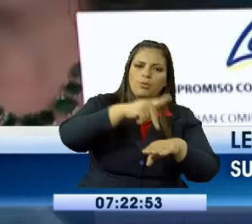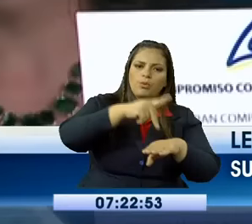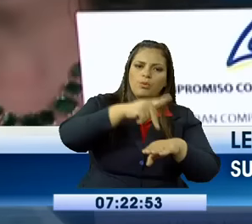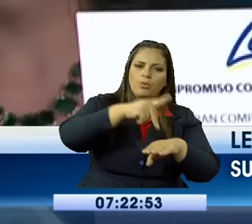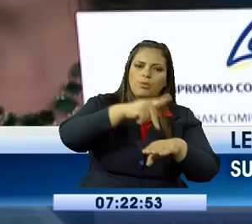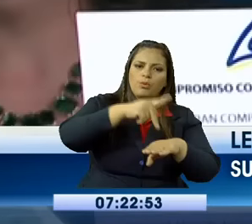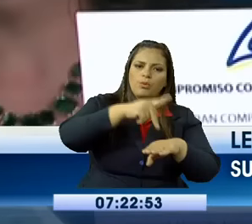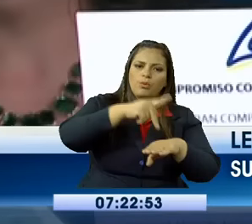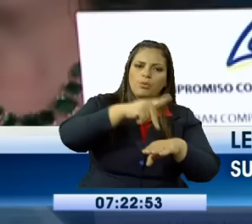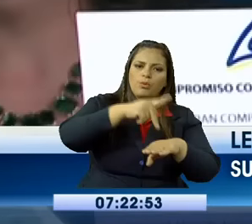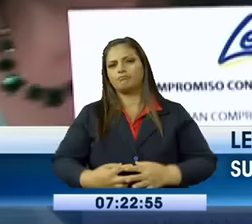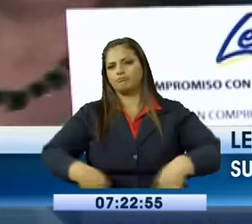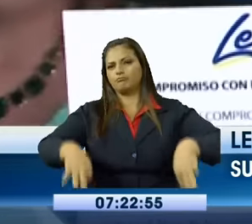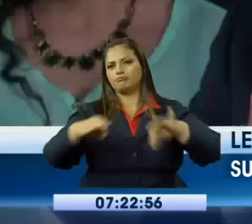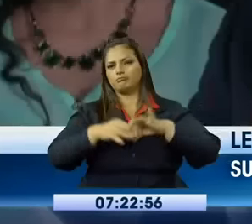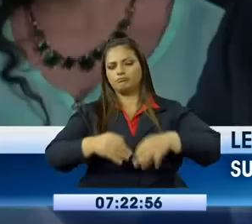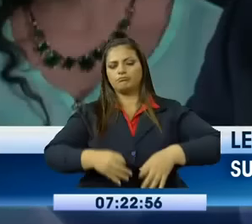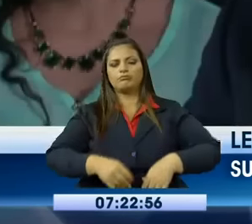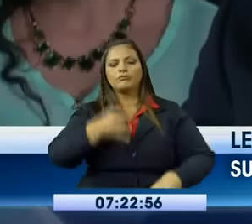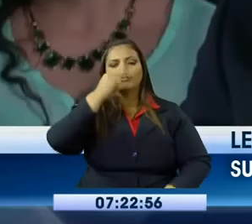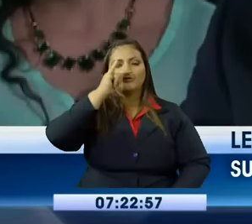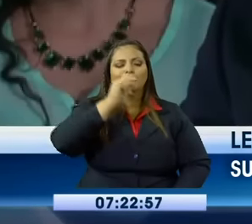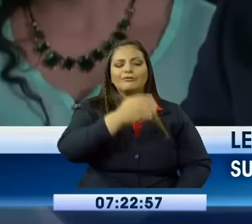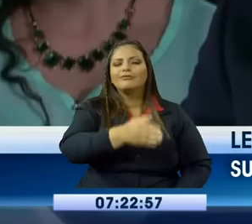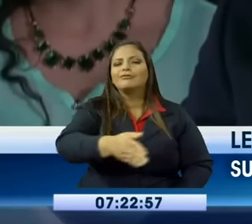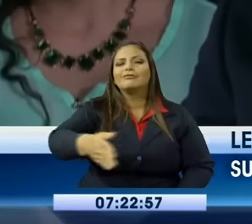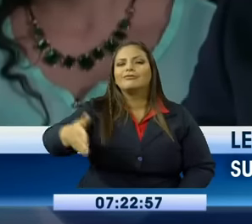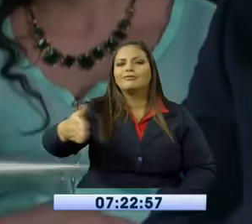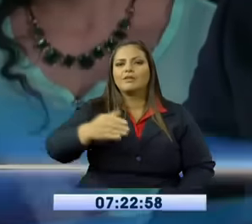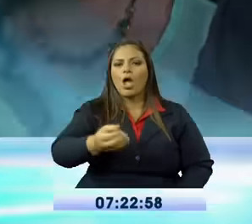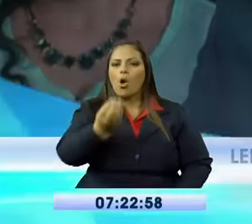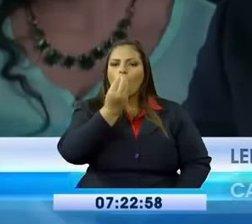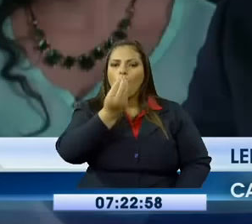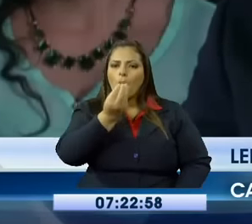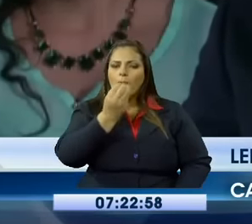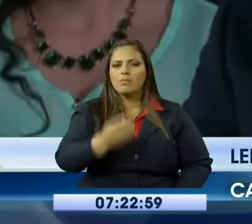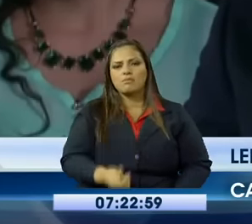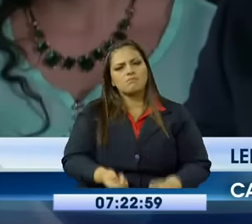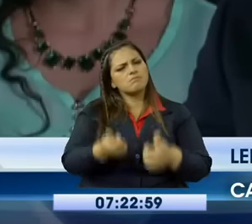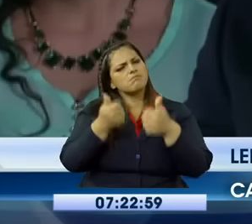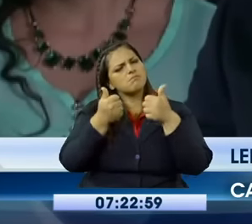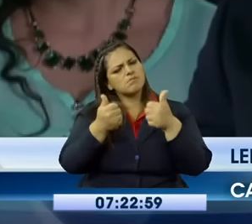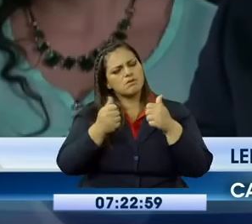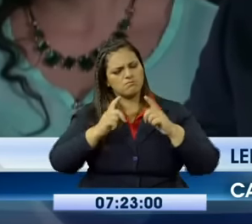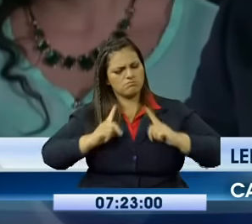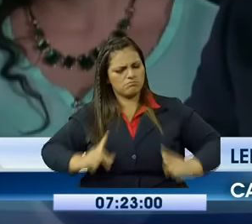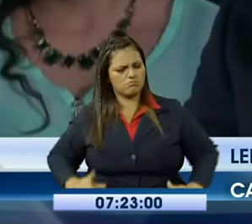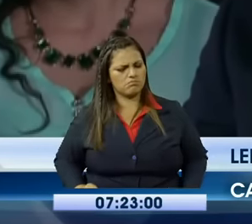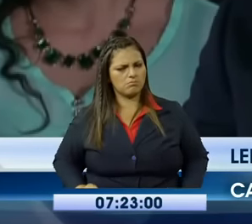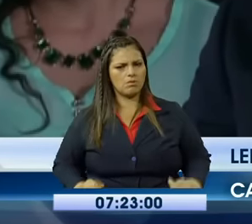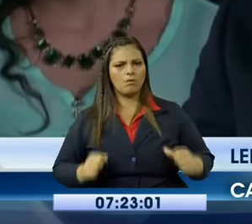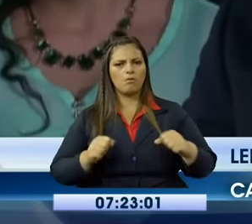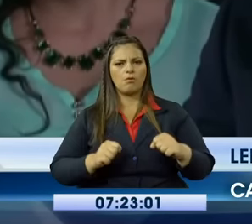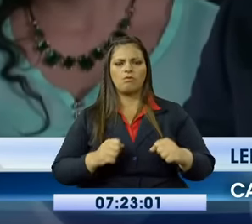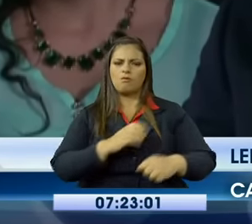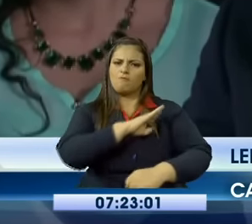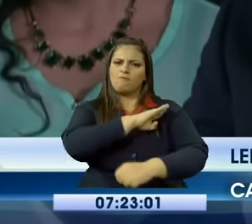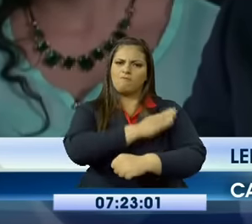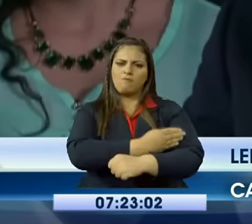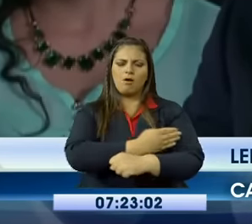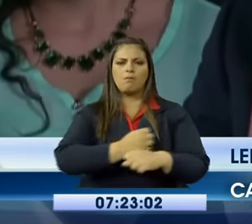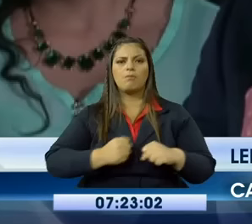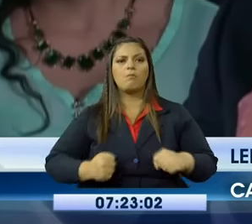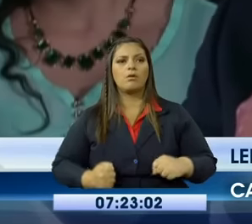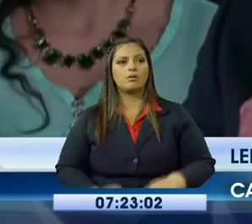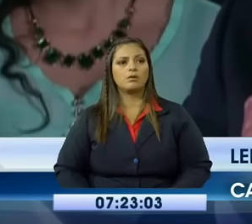correcta alimentación durante la niñez. Inmediatamente la alimentación con los nutrientes que se requiera. Vamos